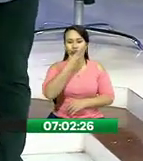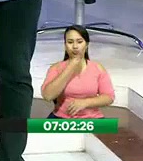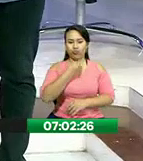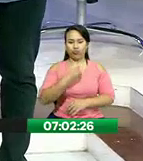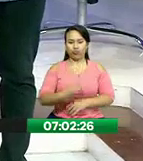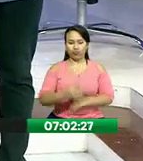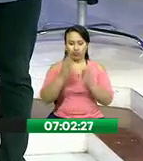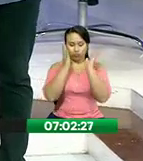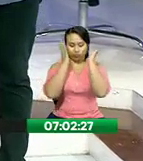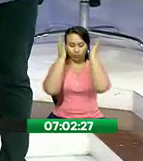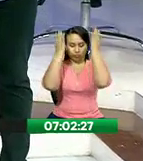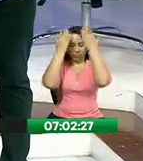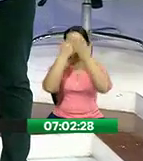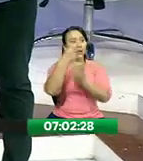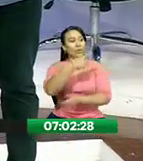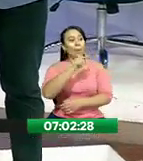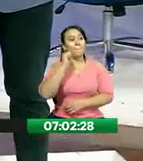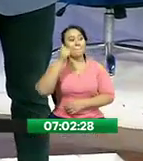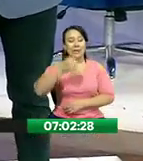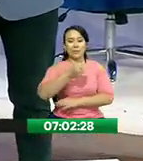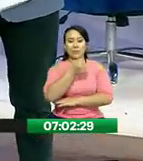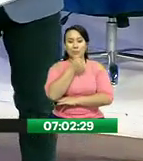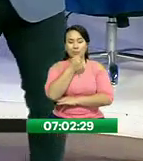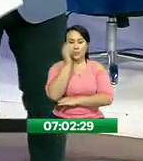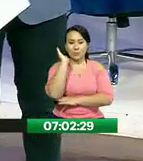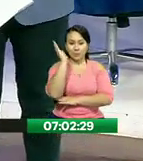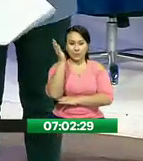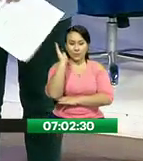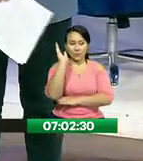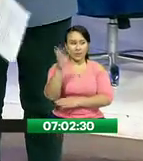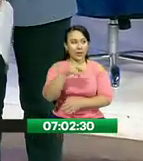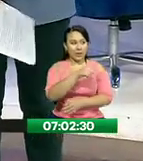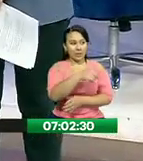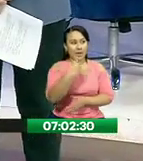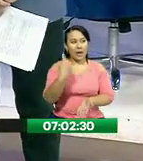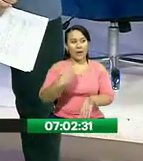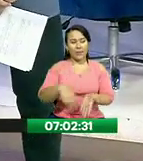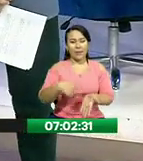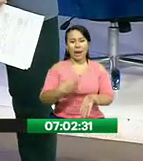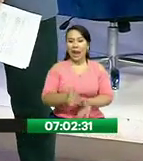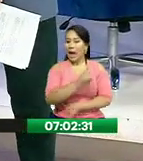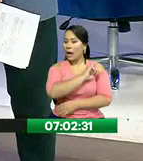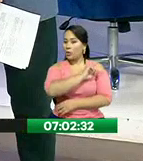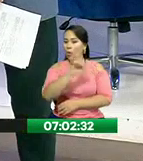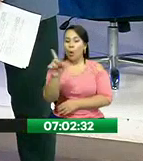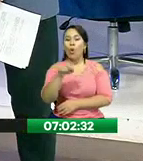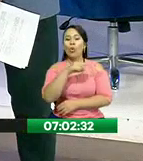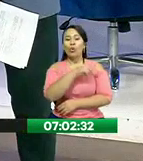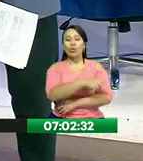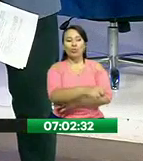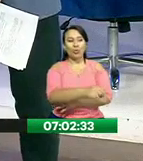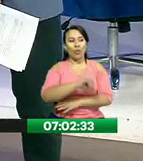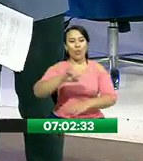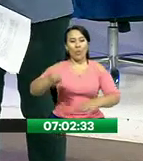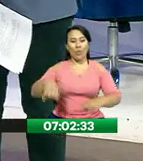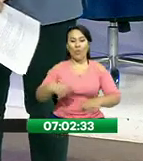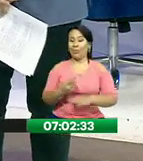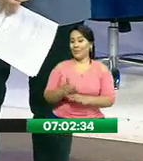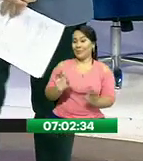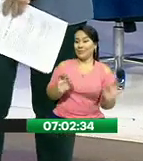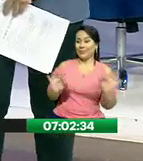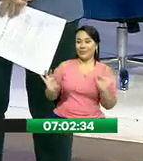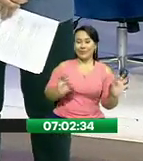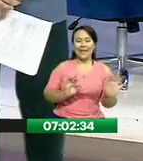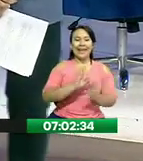Déjenme recordarle que usted va a ser el animador y jurado. Usted no va a bailar, usted no va a concursar. No, pues si no se lleva todos los premios. Bueno, está bien.